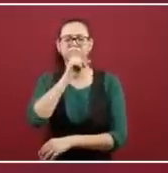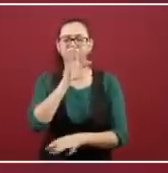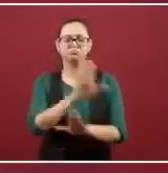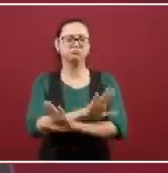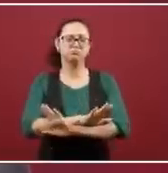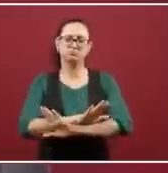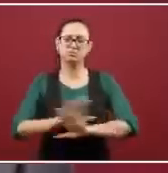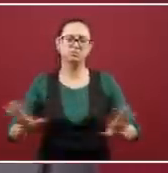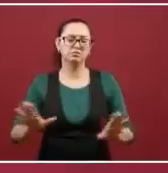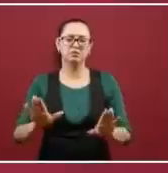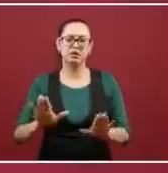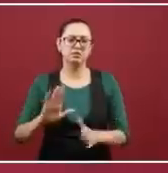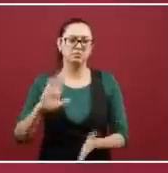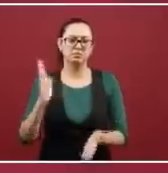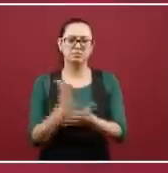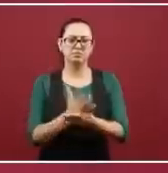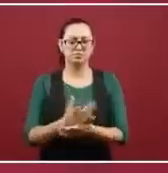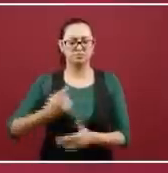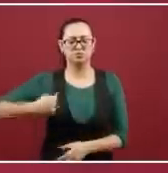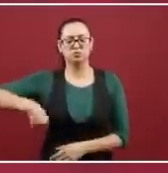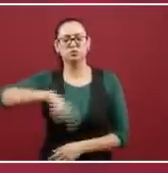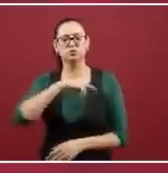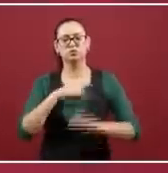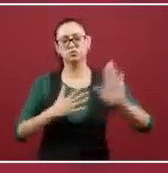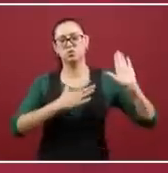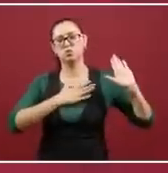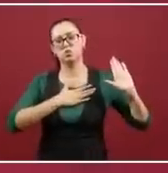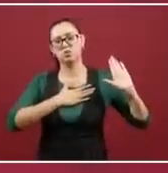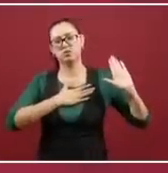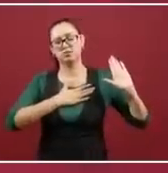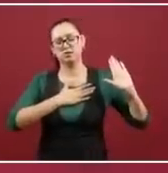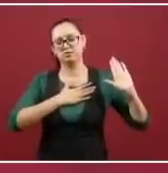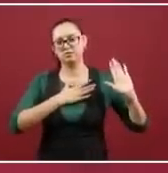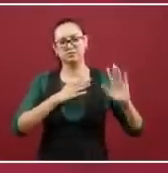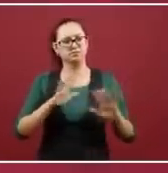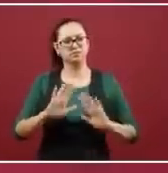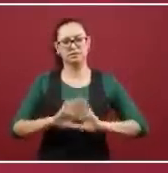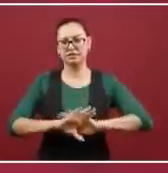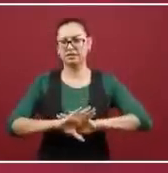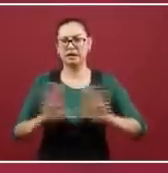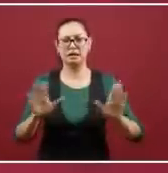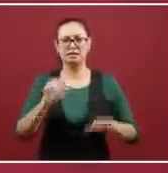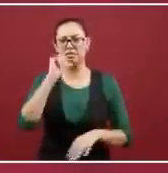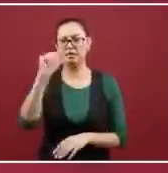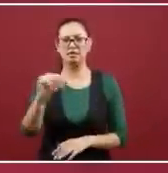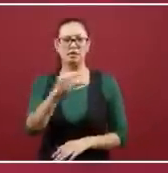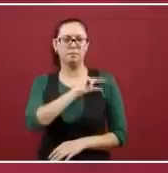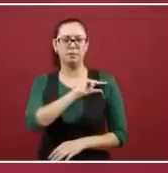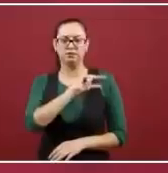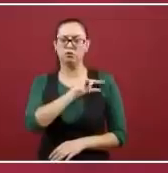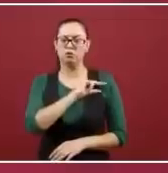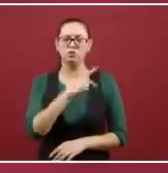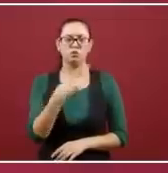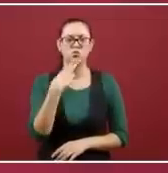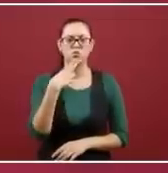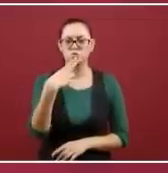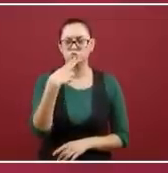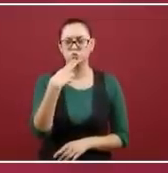Es un compromiso que hicimos de que no íbamos a